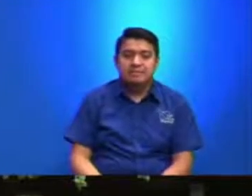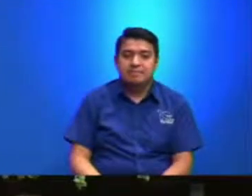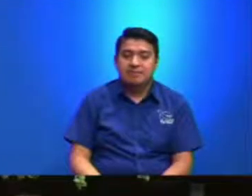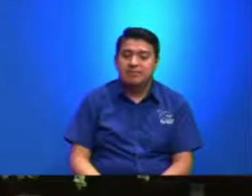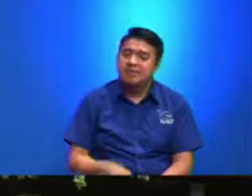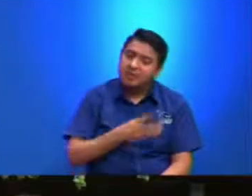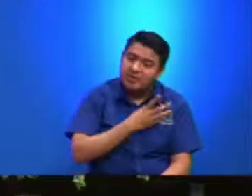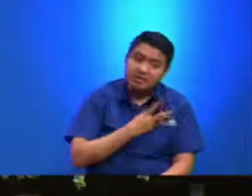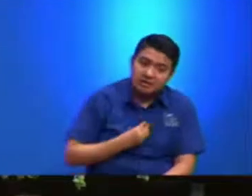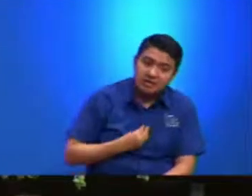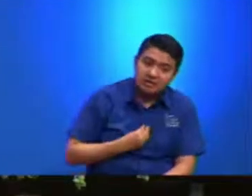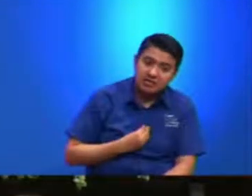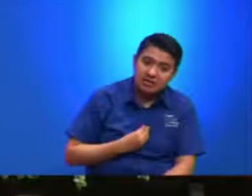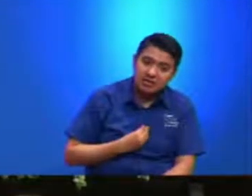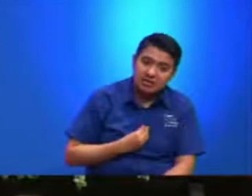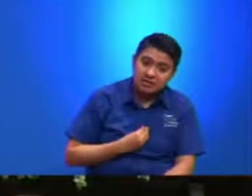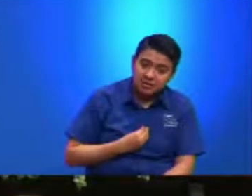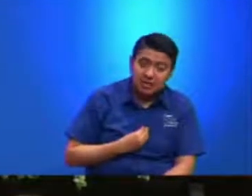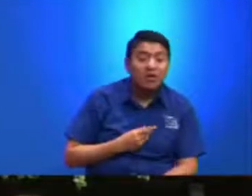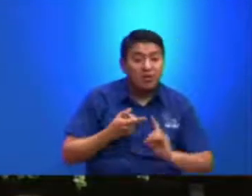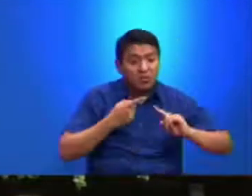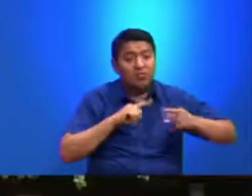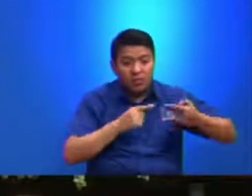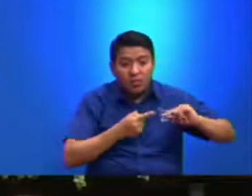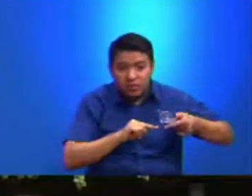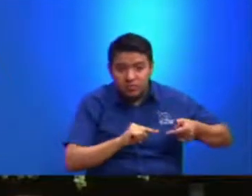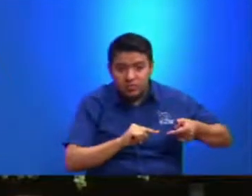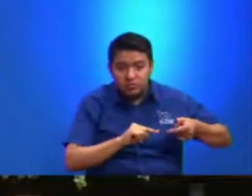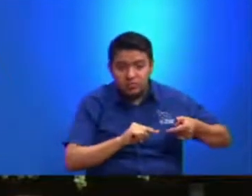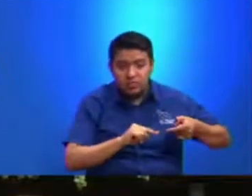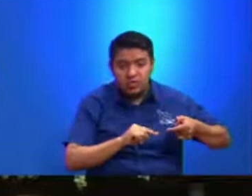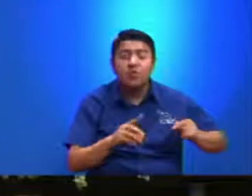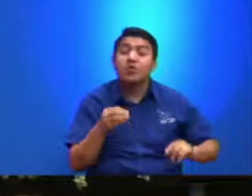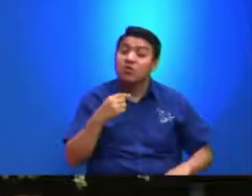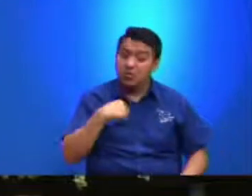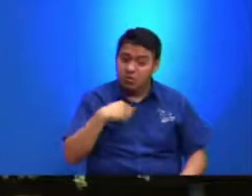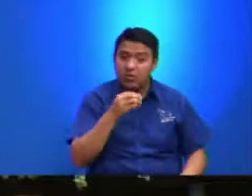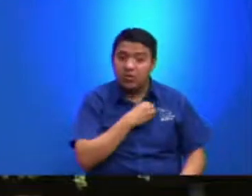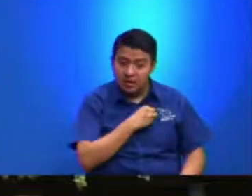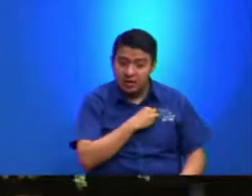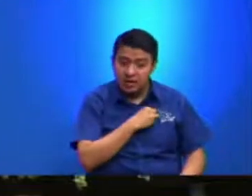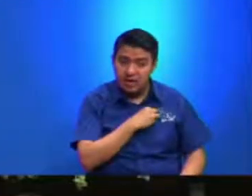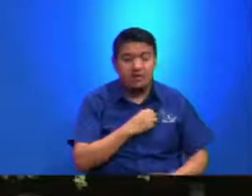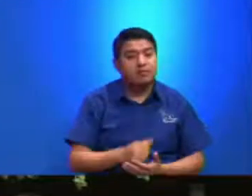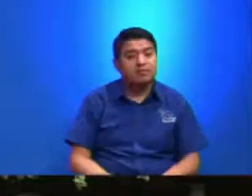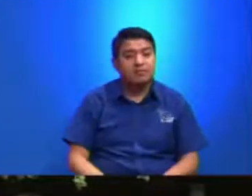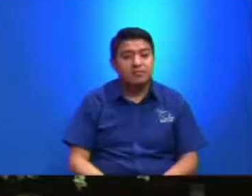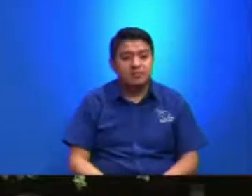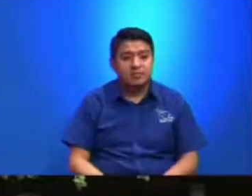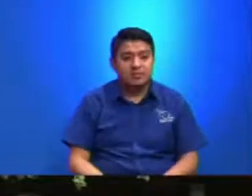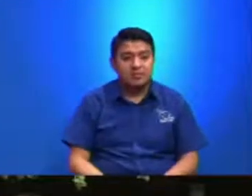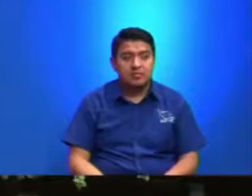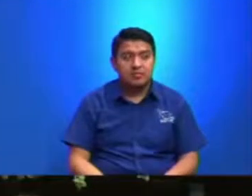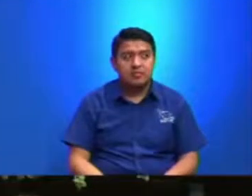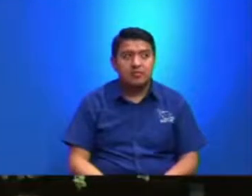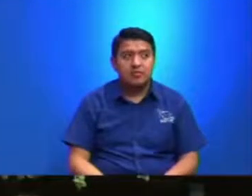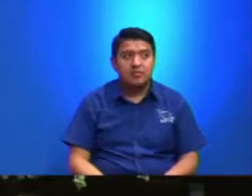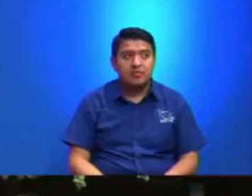muy triste, muy, muy, muy triste, porque yo quería ser la de antes,